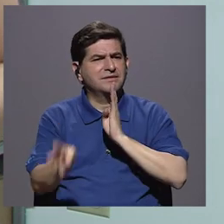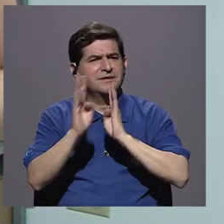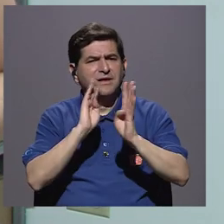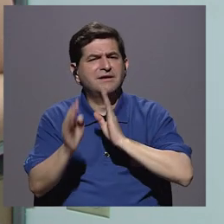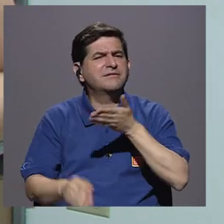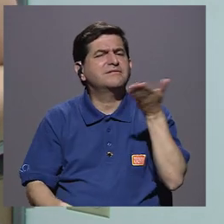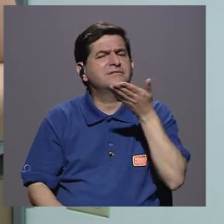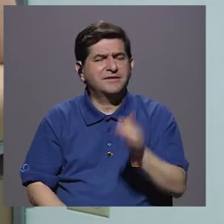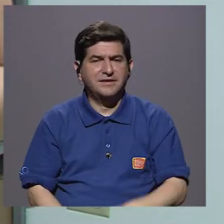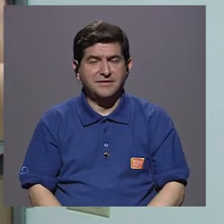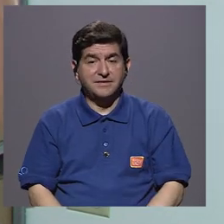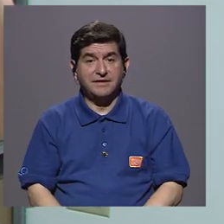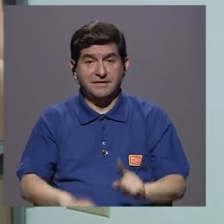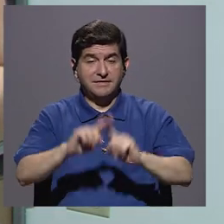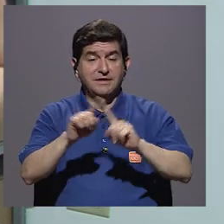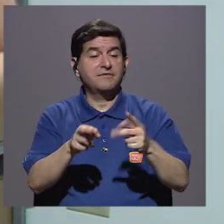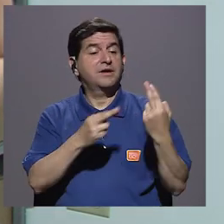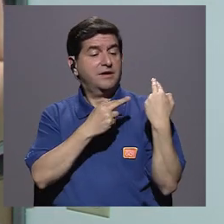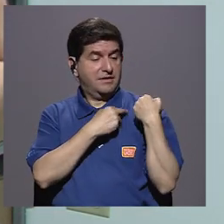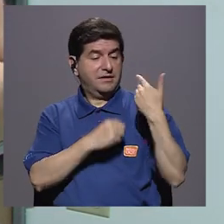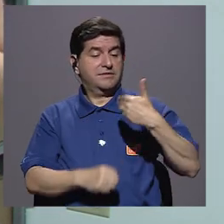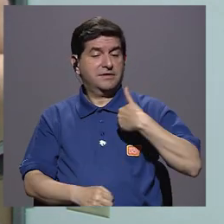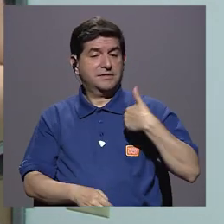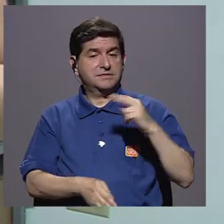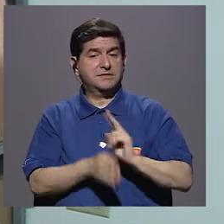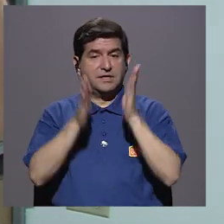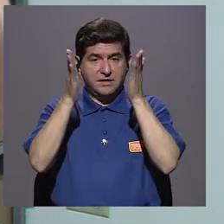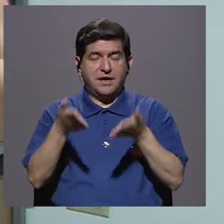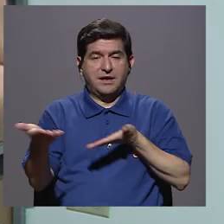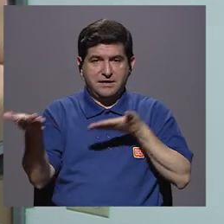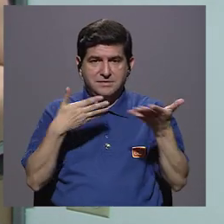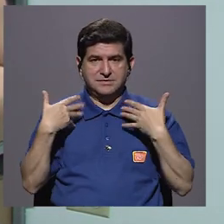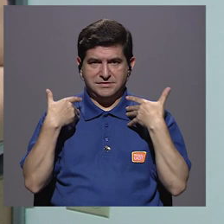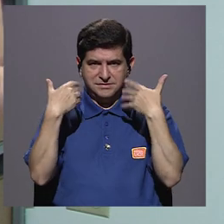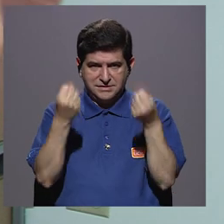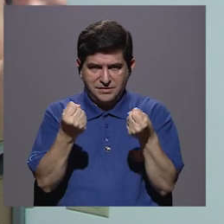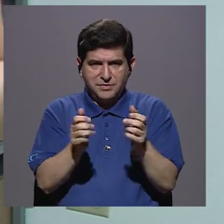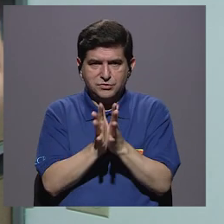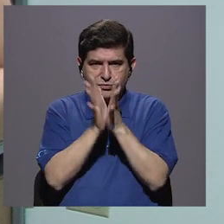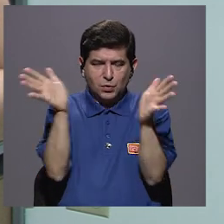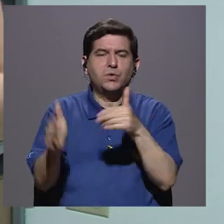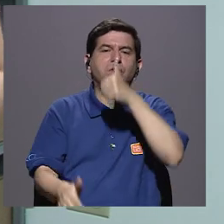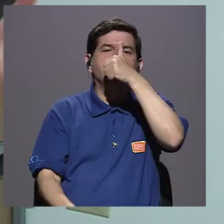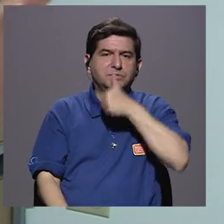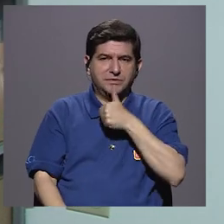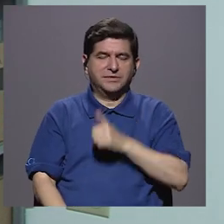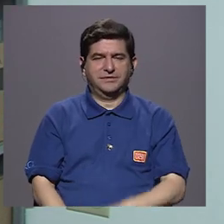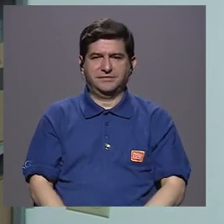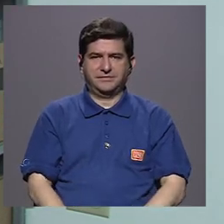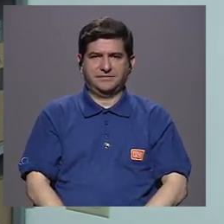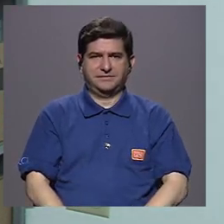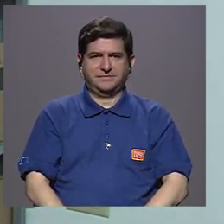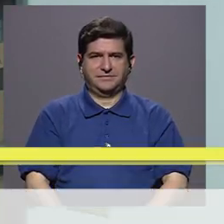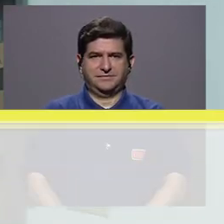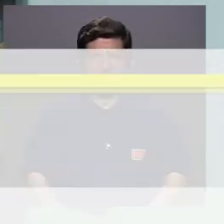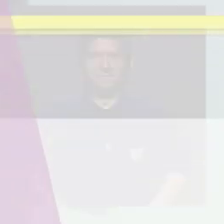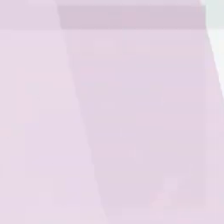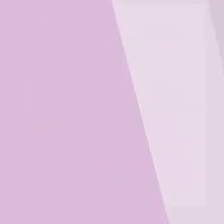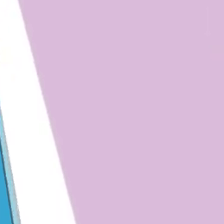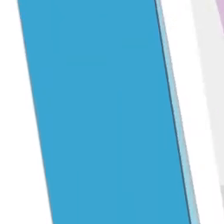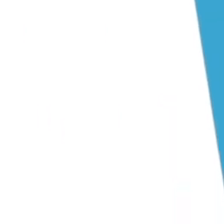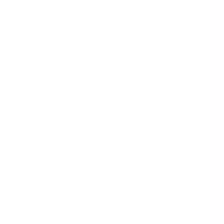conversar acerca de los deberes que tenemos los usuarios de los servicios de salud públicos y privados. Veamos.